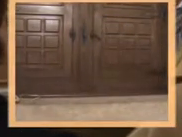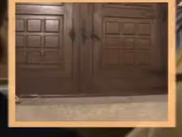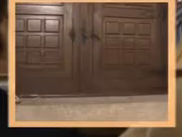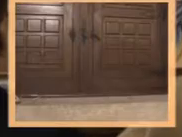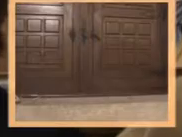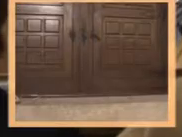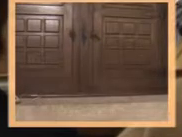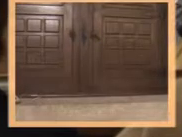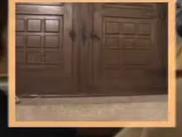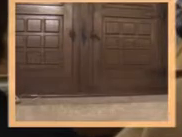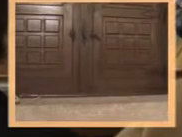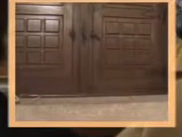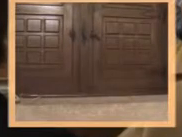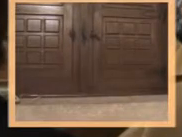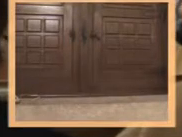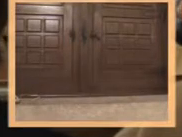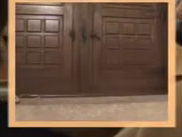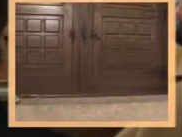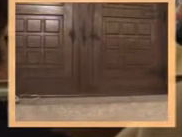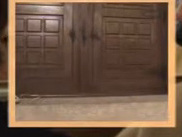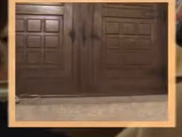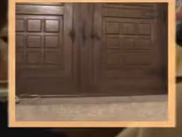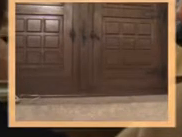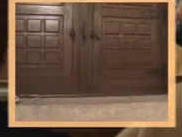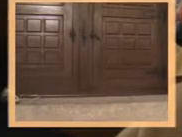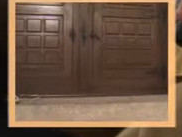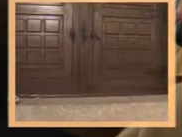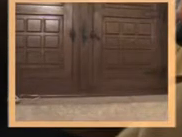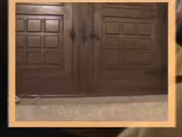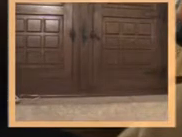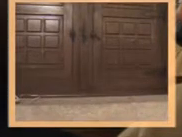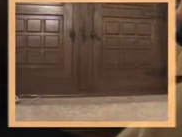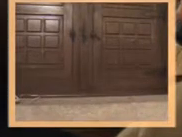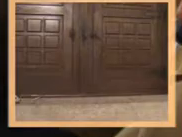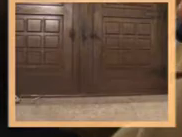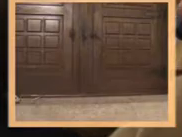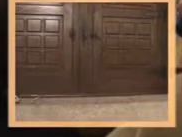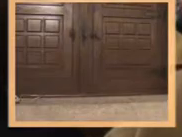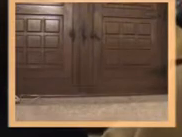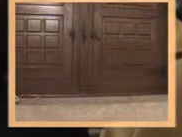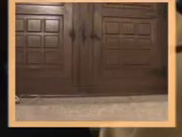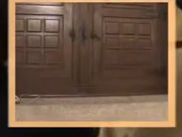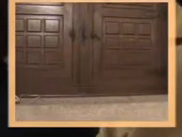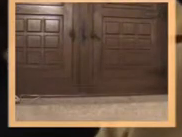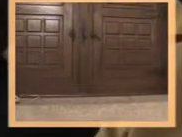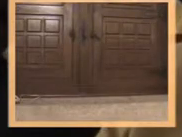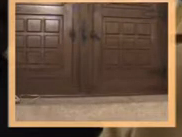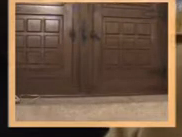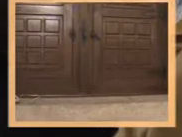justificar precisamente mi voto a favor, ¿no?, de la inclusión en el punto de orden del día del pleno, ¿no? Y es precisamente